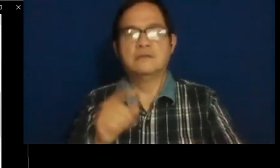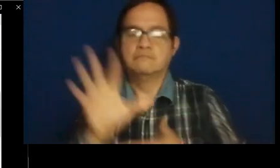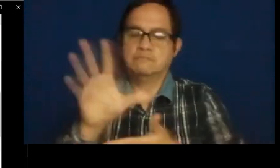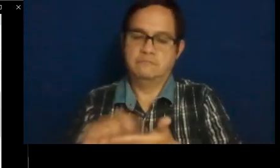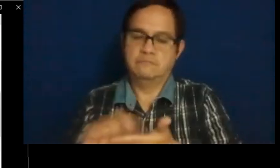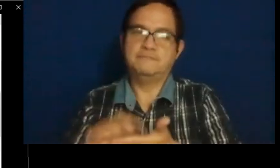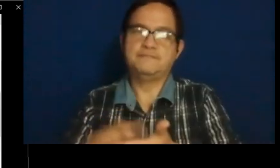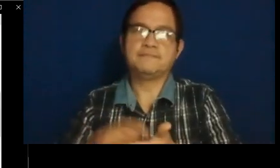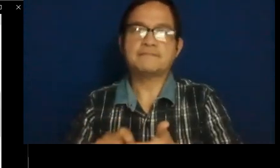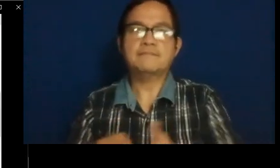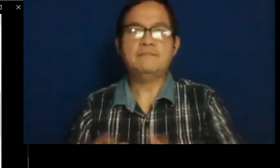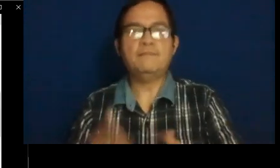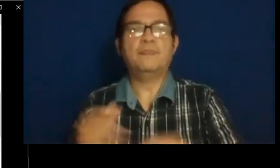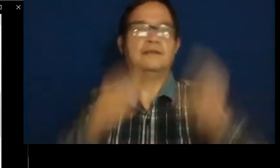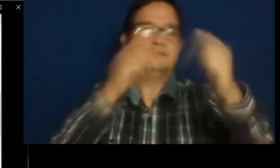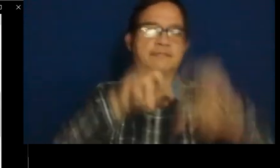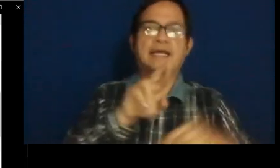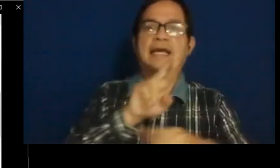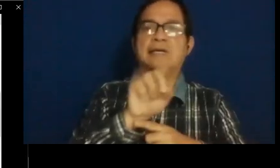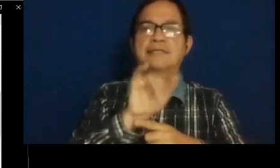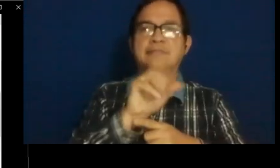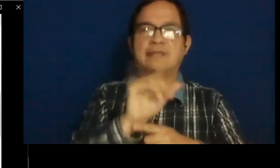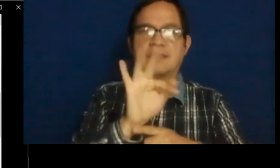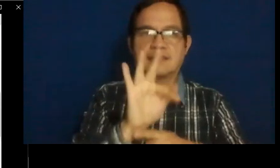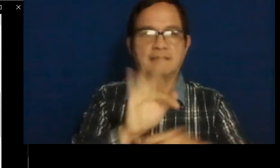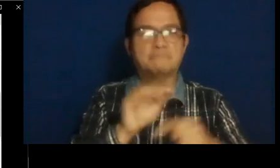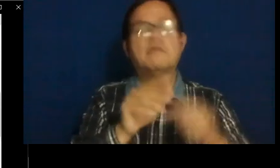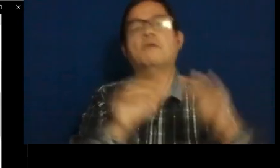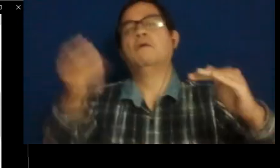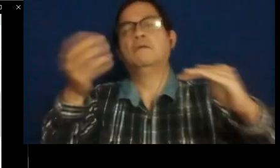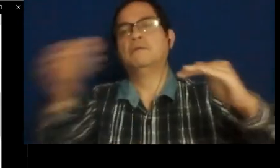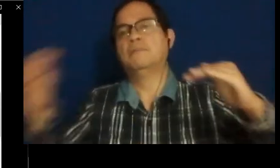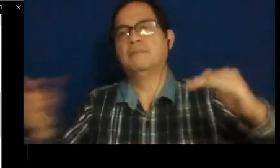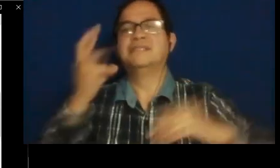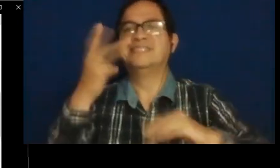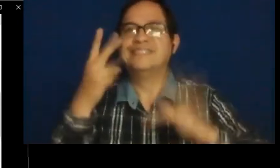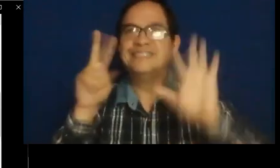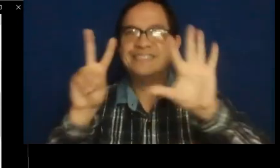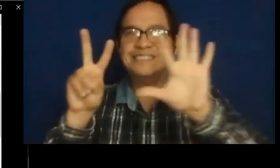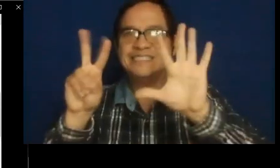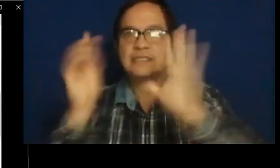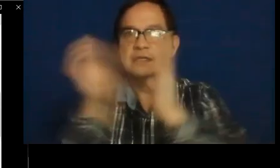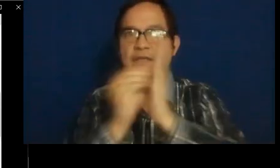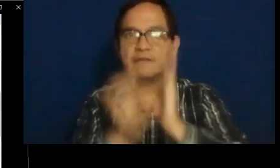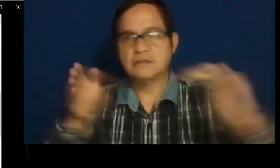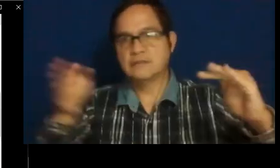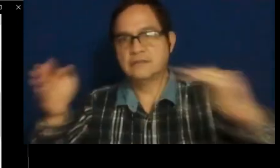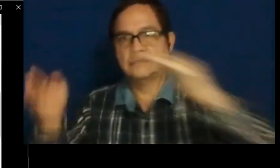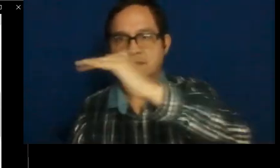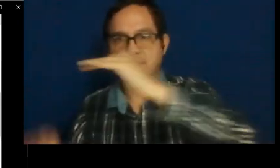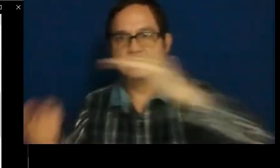anotando. Reseteo y pues así sucesivamente voy a hacer mis 7 lanzamientos. Entonces, por ejemplo, aquí voy a